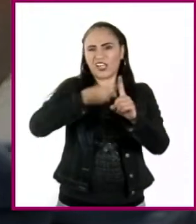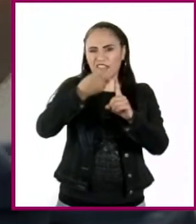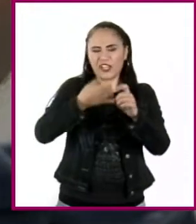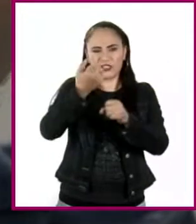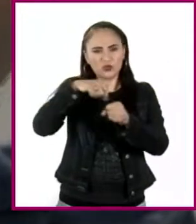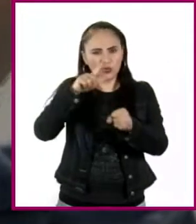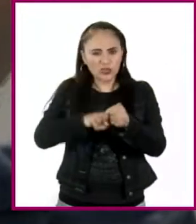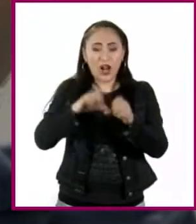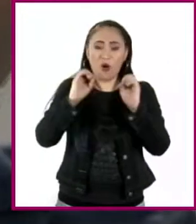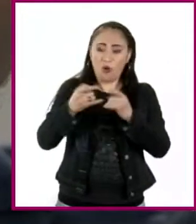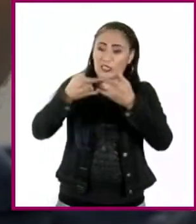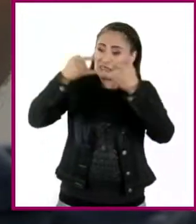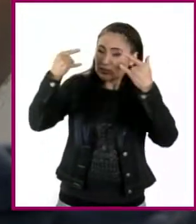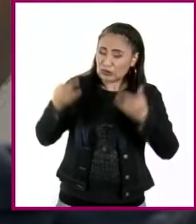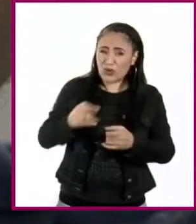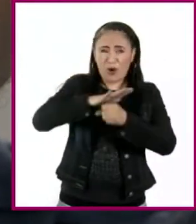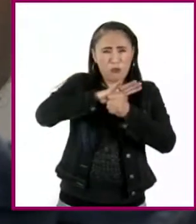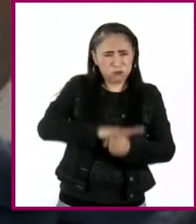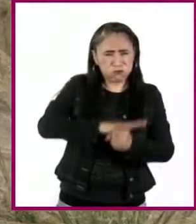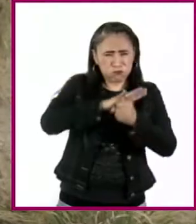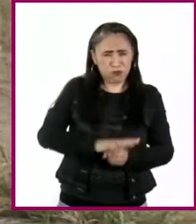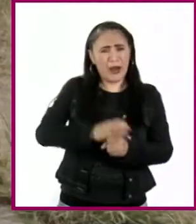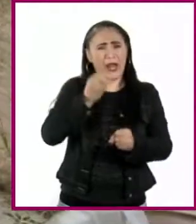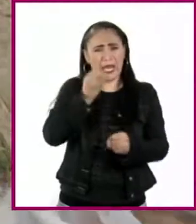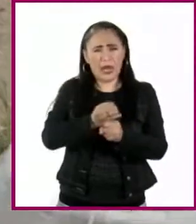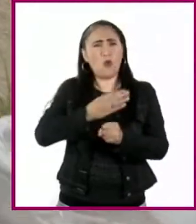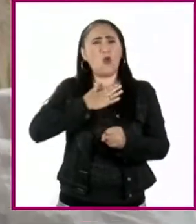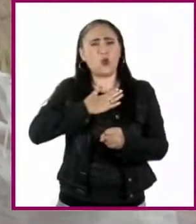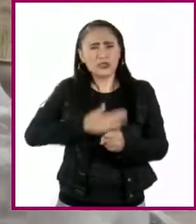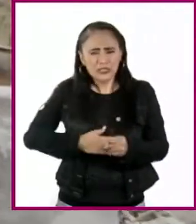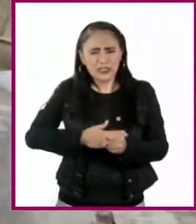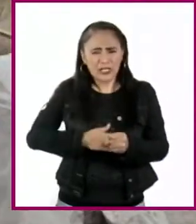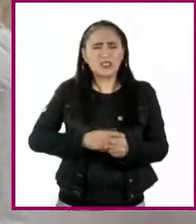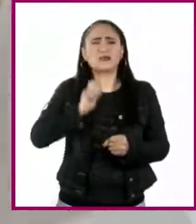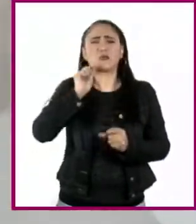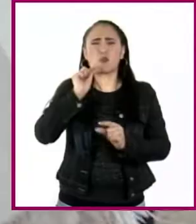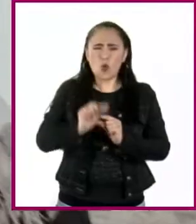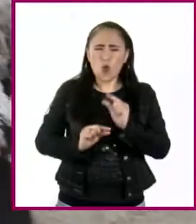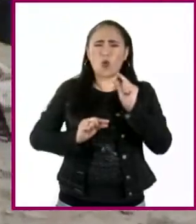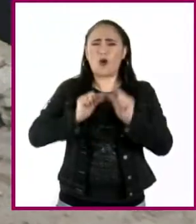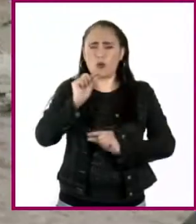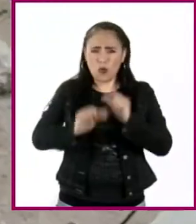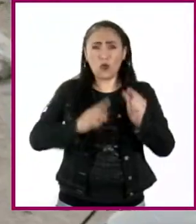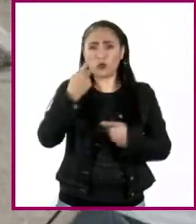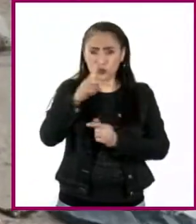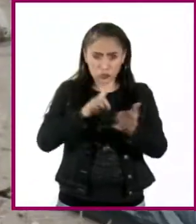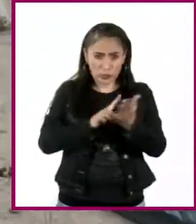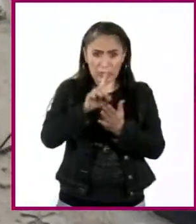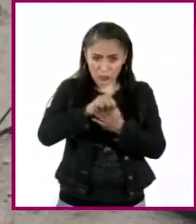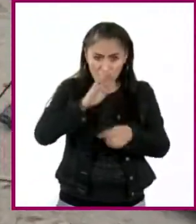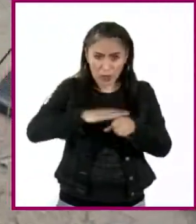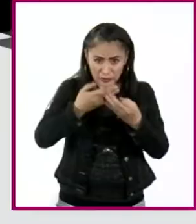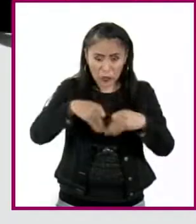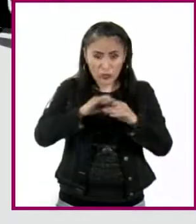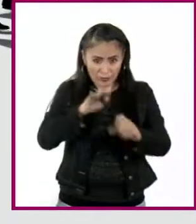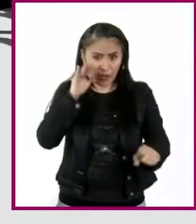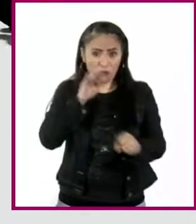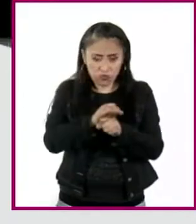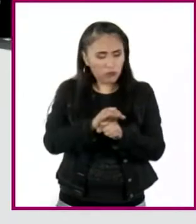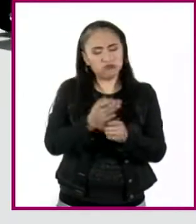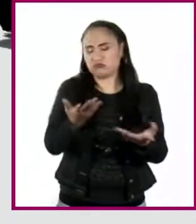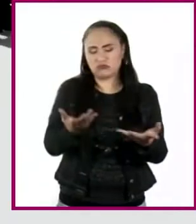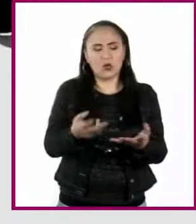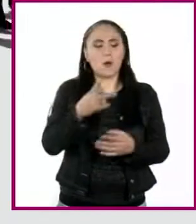situación histórica de opresión o injusticia que afecta sistemáticamente el ejercicio de sus derechos fundamentales. El concepto